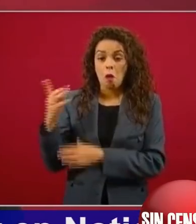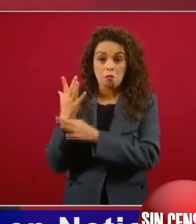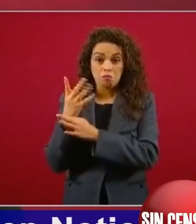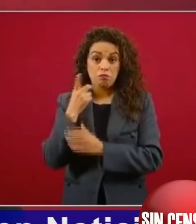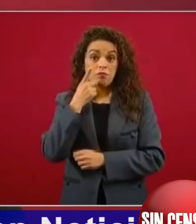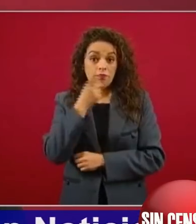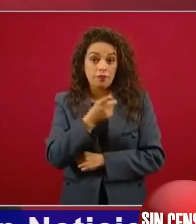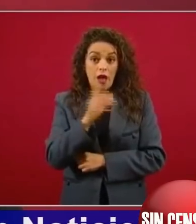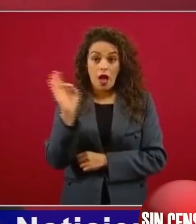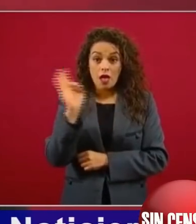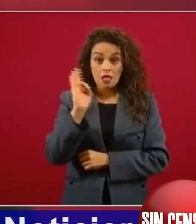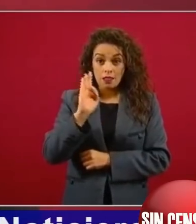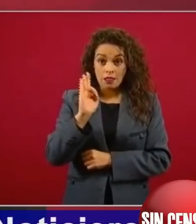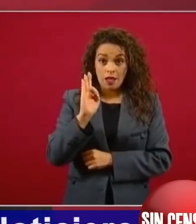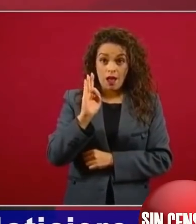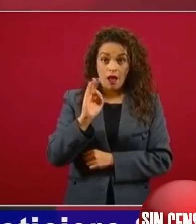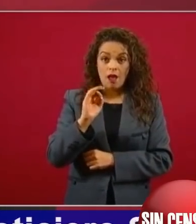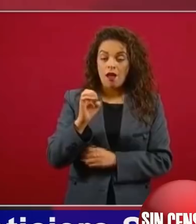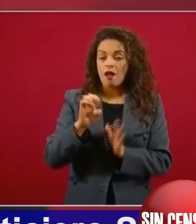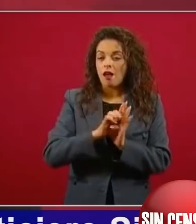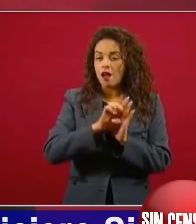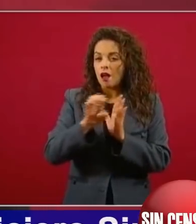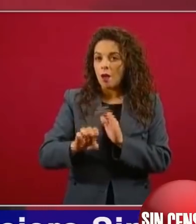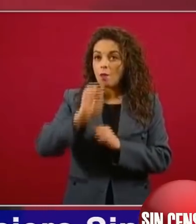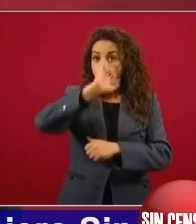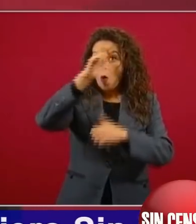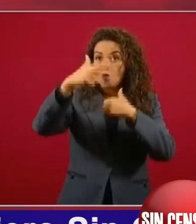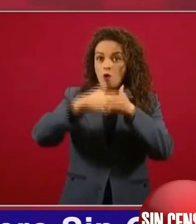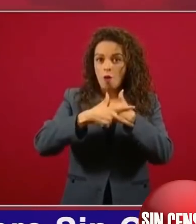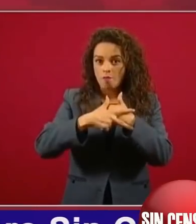europeos, así en general,